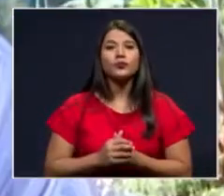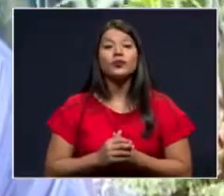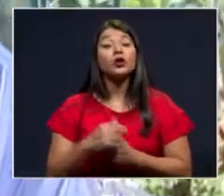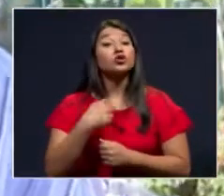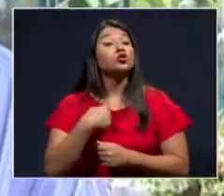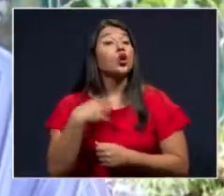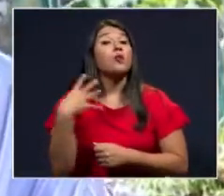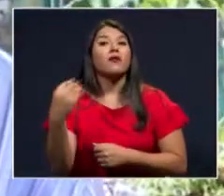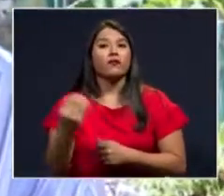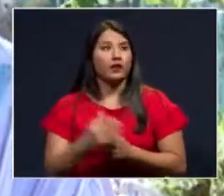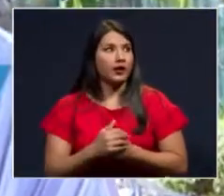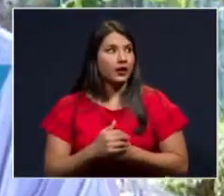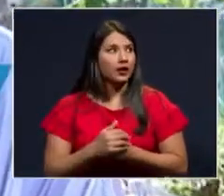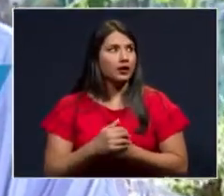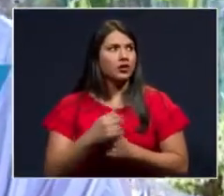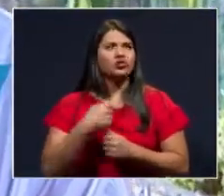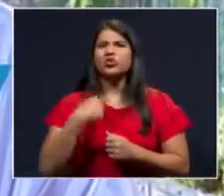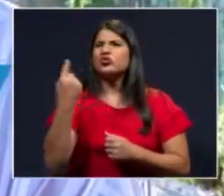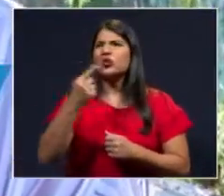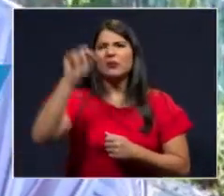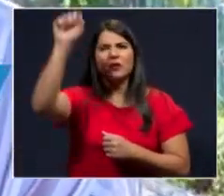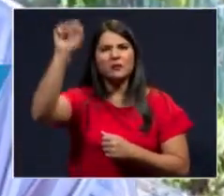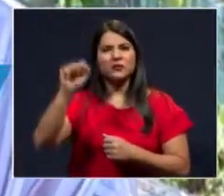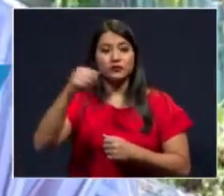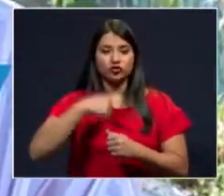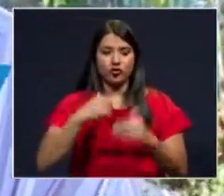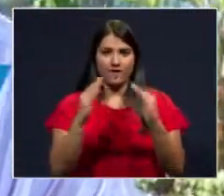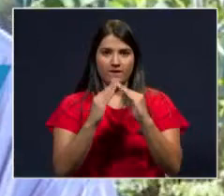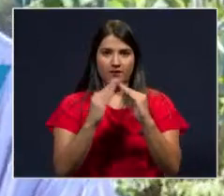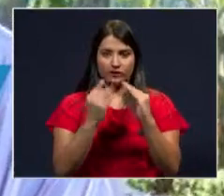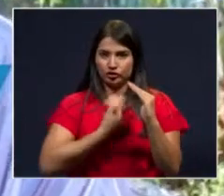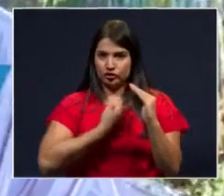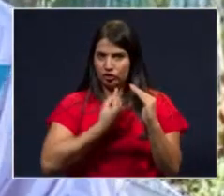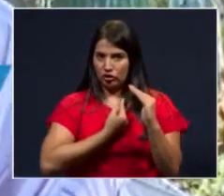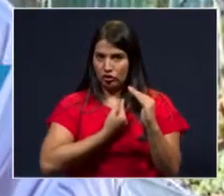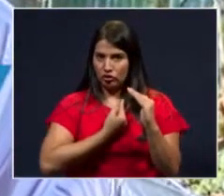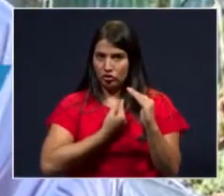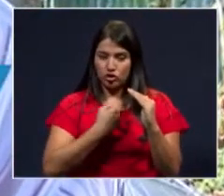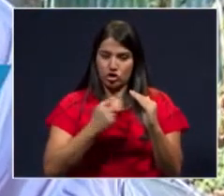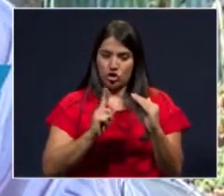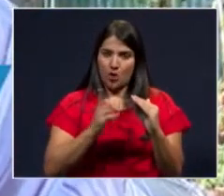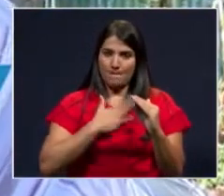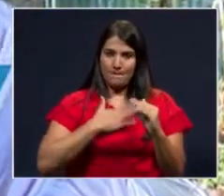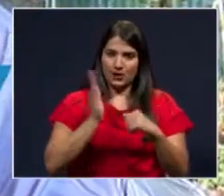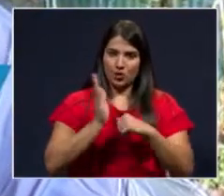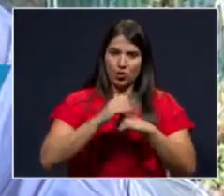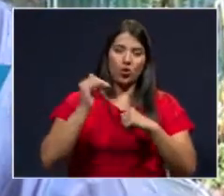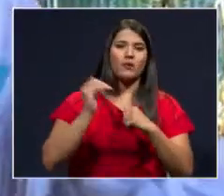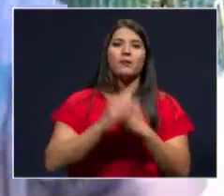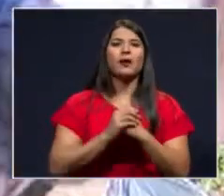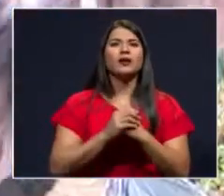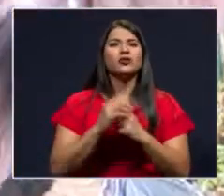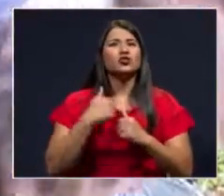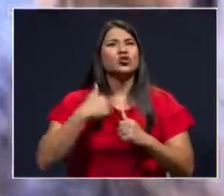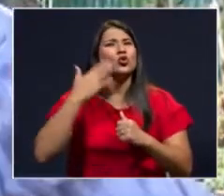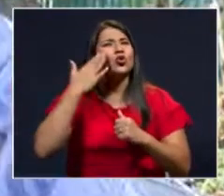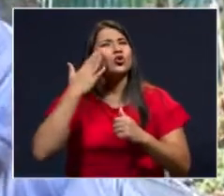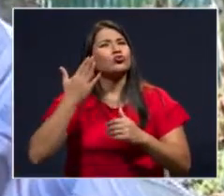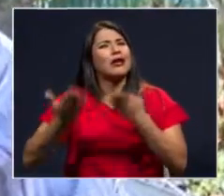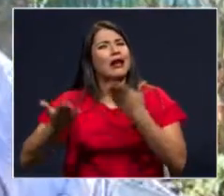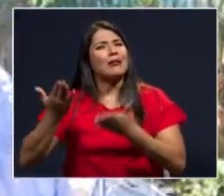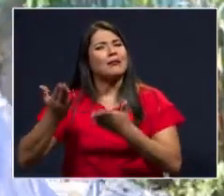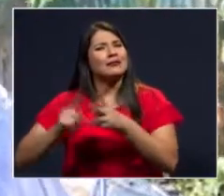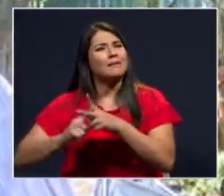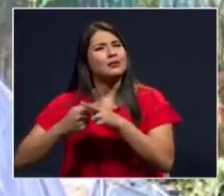me fui, al menos yo bajo los breakers siempre, pues yo vivo solo. Tampoco en la mañana dejó nada puesto, ese incendio empezó quién sabe más para allá seguro.